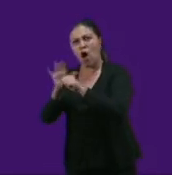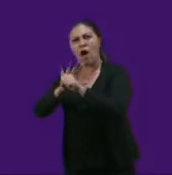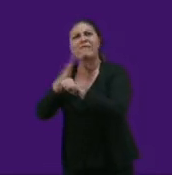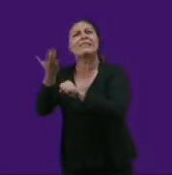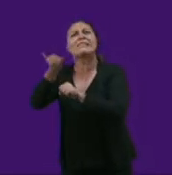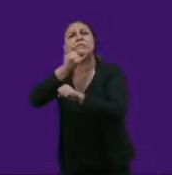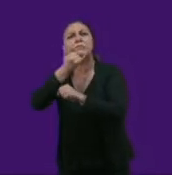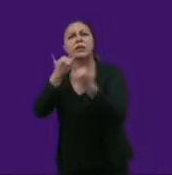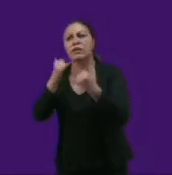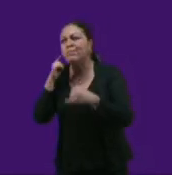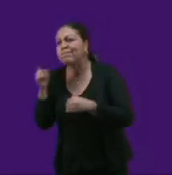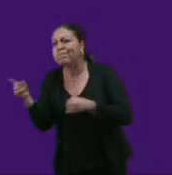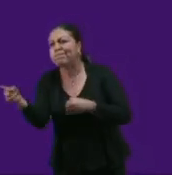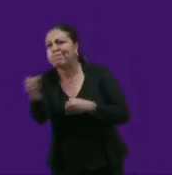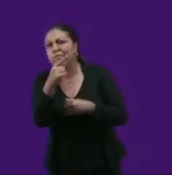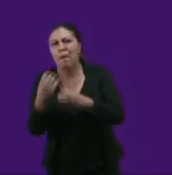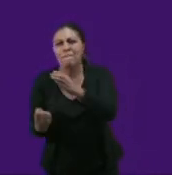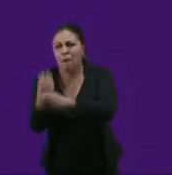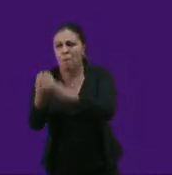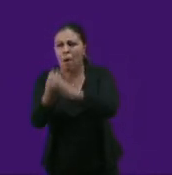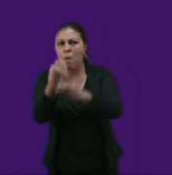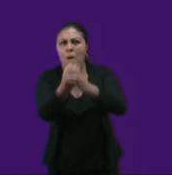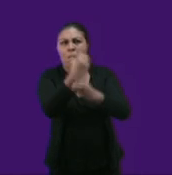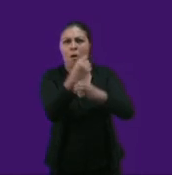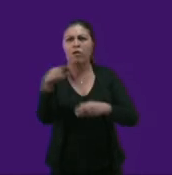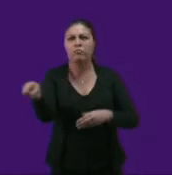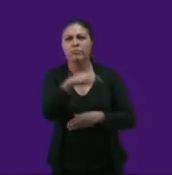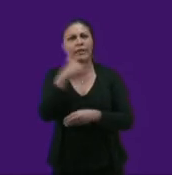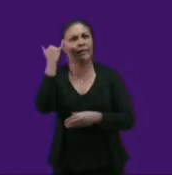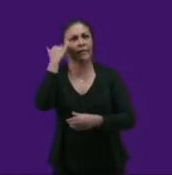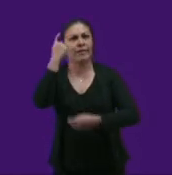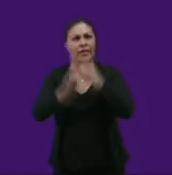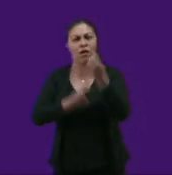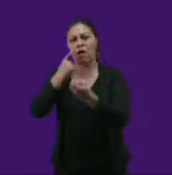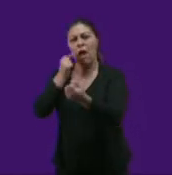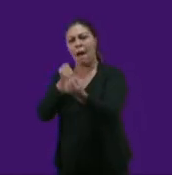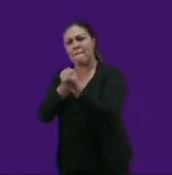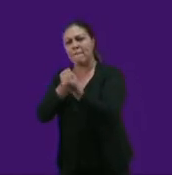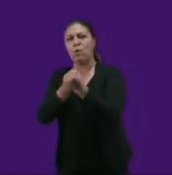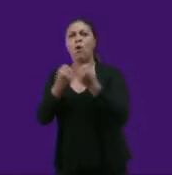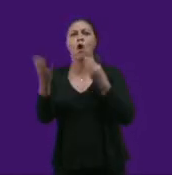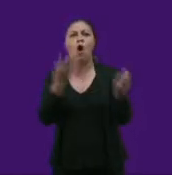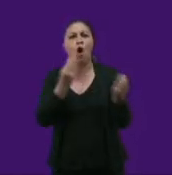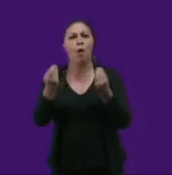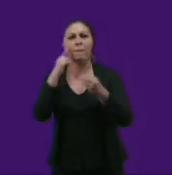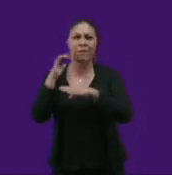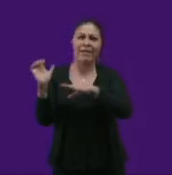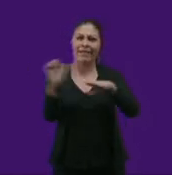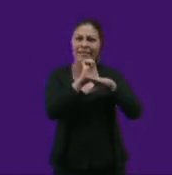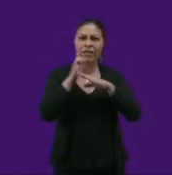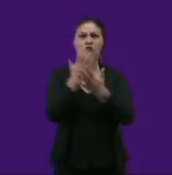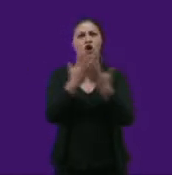apoyar a emprendedores, apoyar a personas, a grupos, a entidades que necesitan